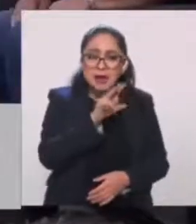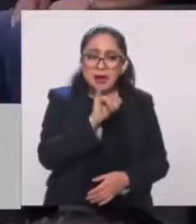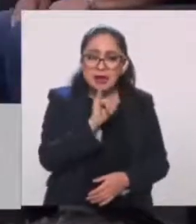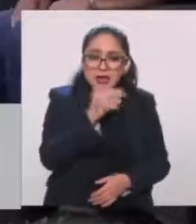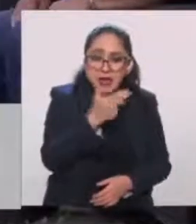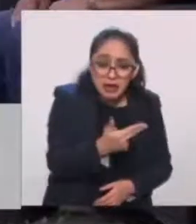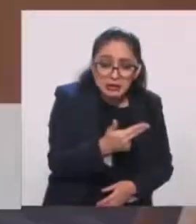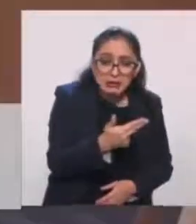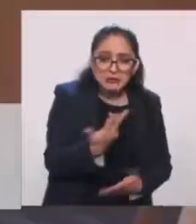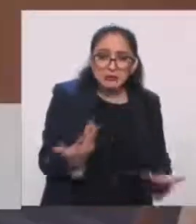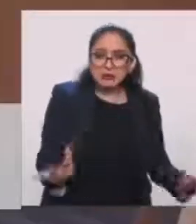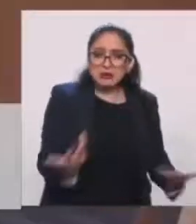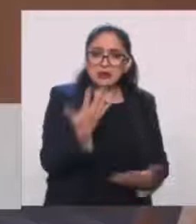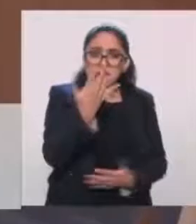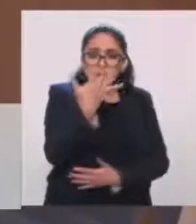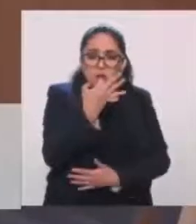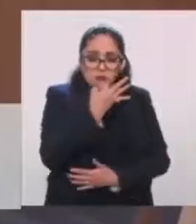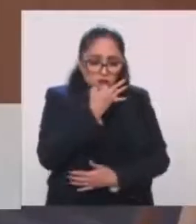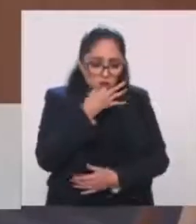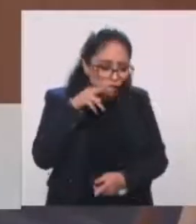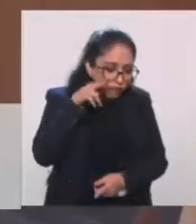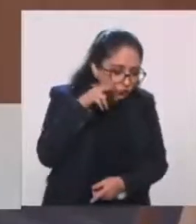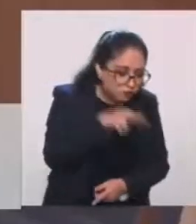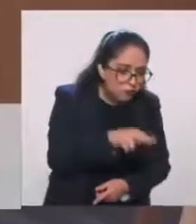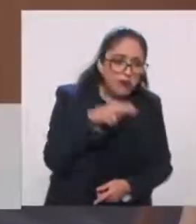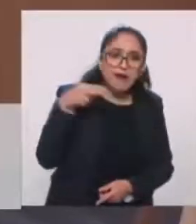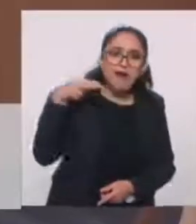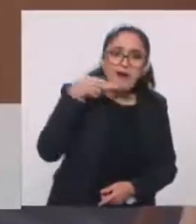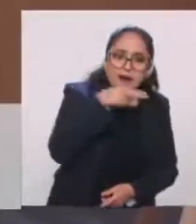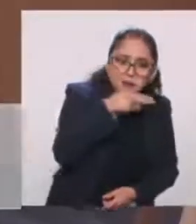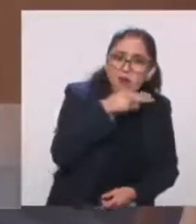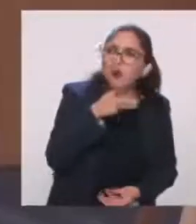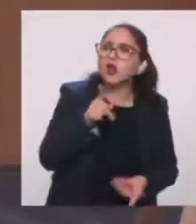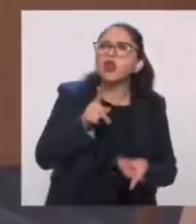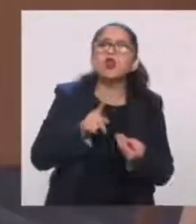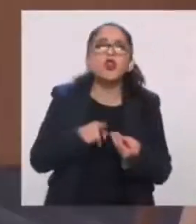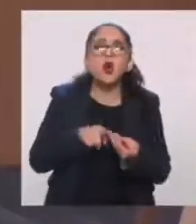5 minutos podemos tener esta percepción. ¿Dónde se hacen?